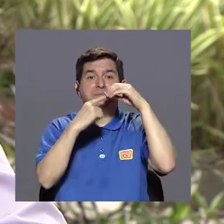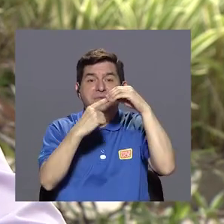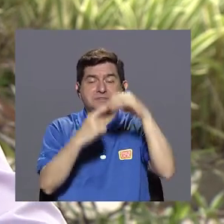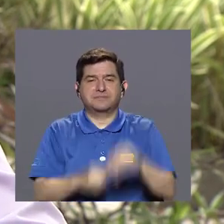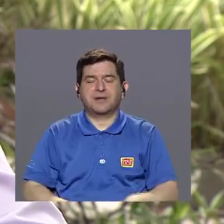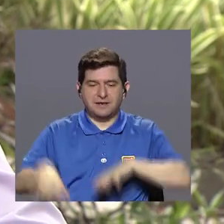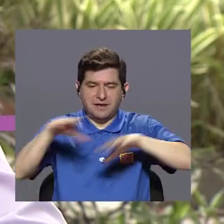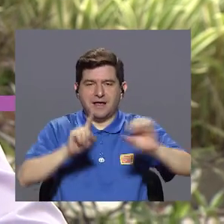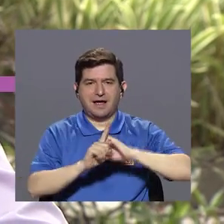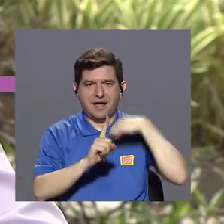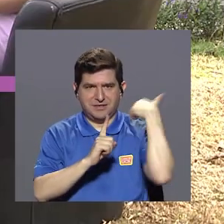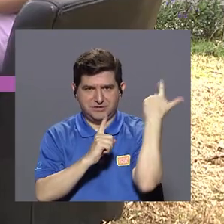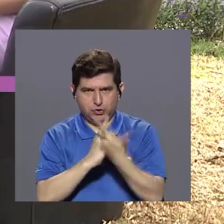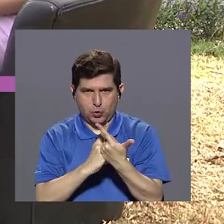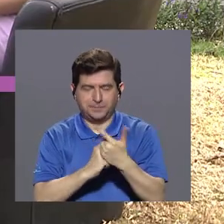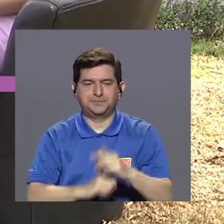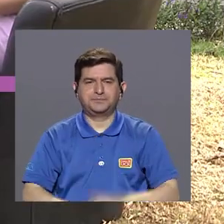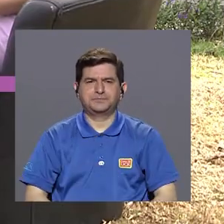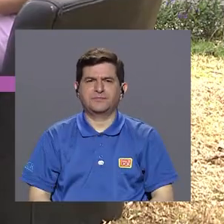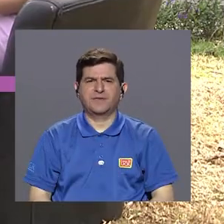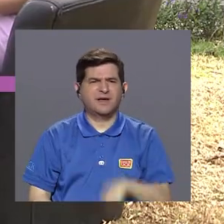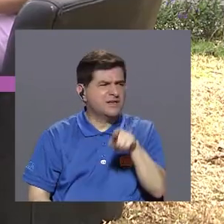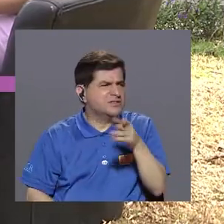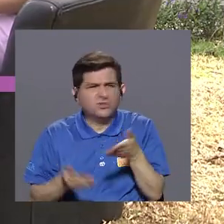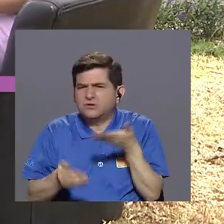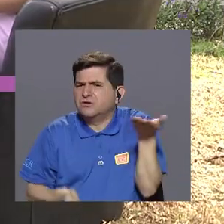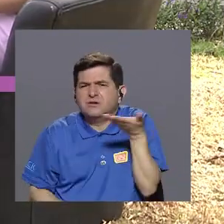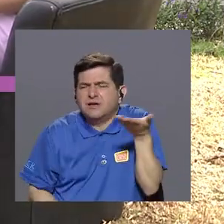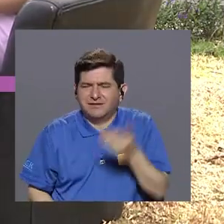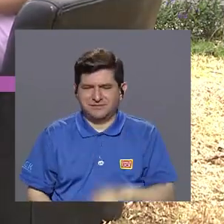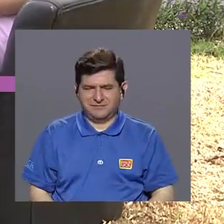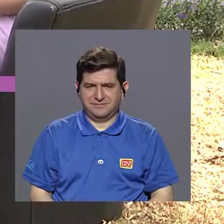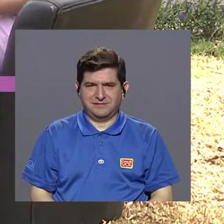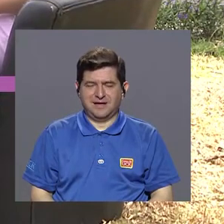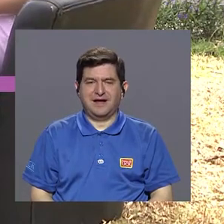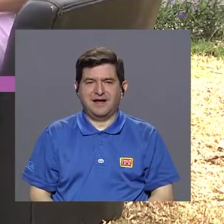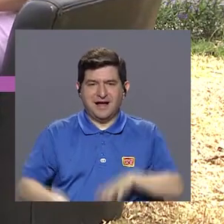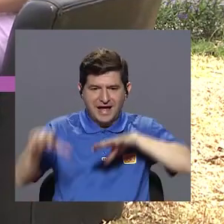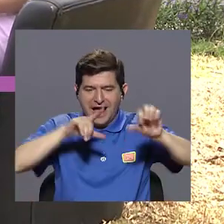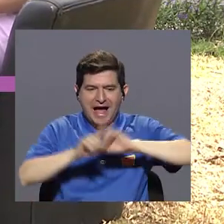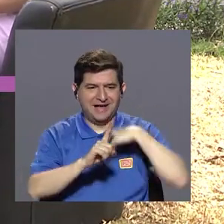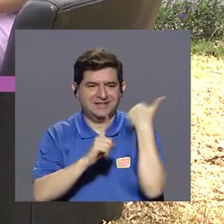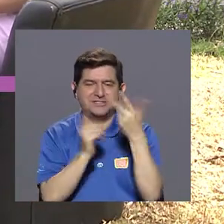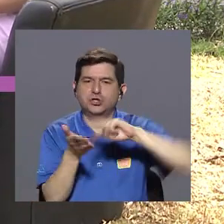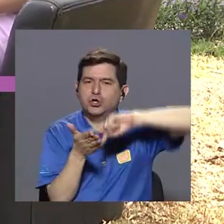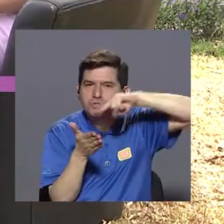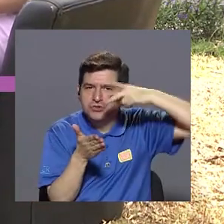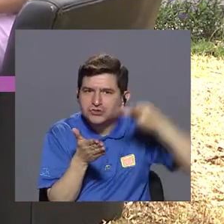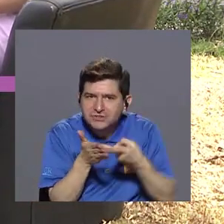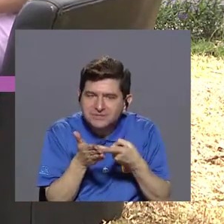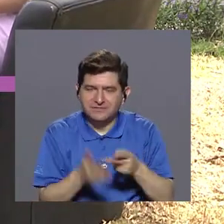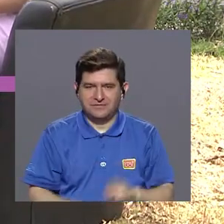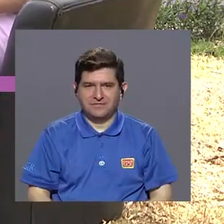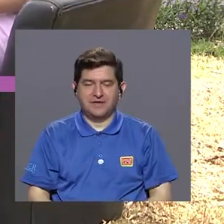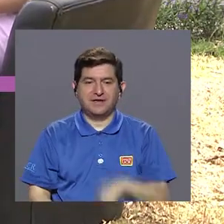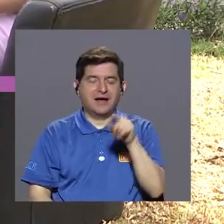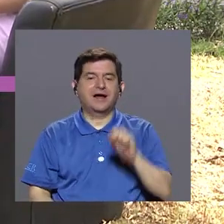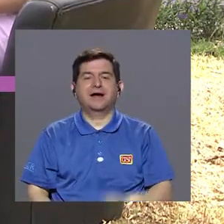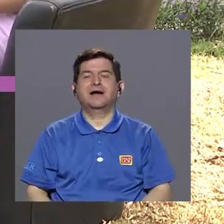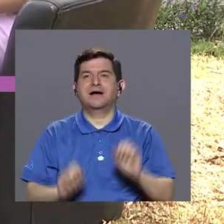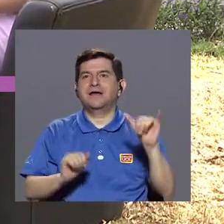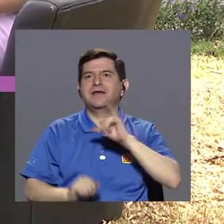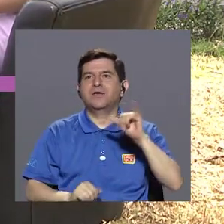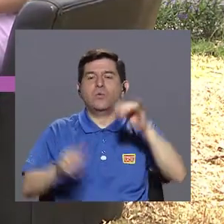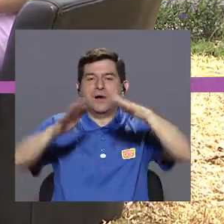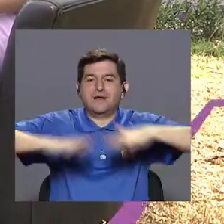principalmente a través de la acción social. ¿Qué es la acción social? Sí. La acción social es, para nosotros, es esa